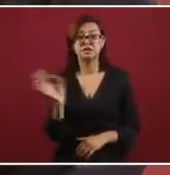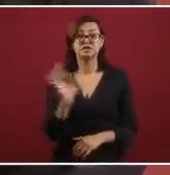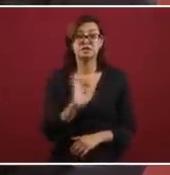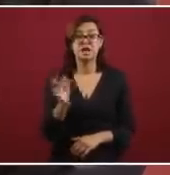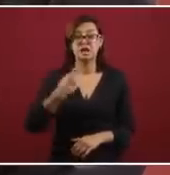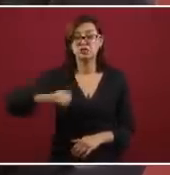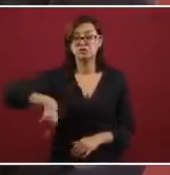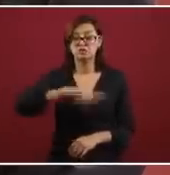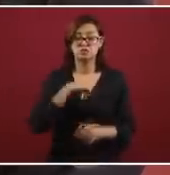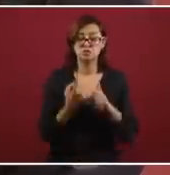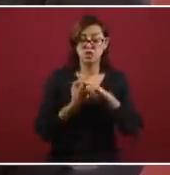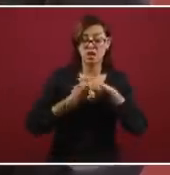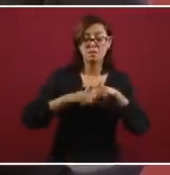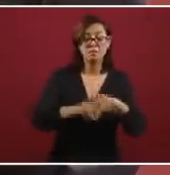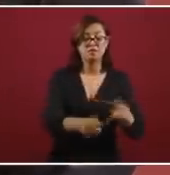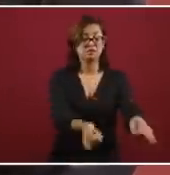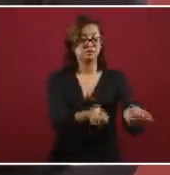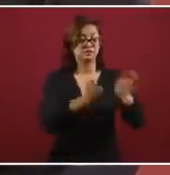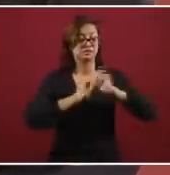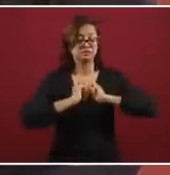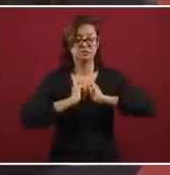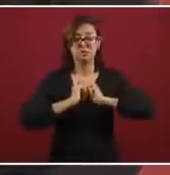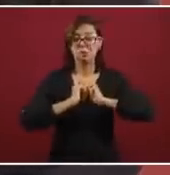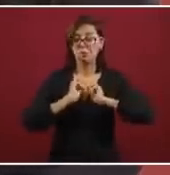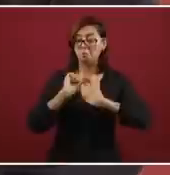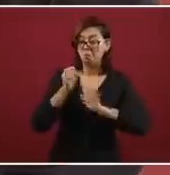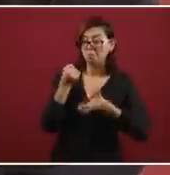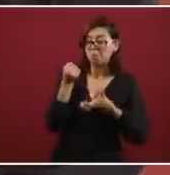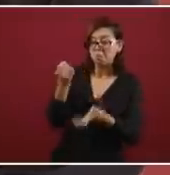presupuesto, con inversión pública,